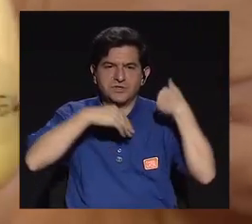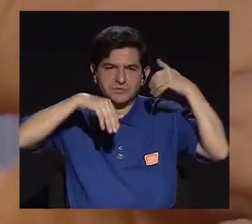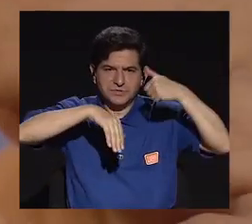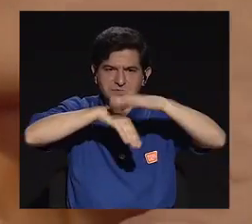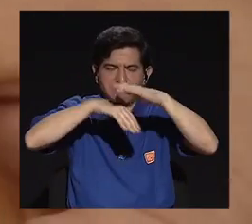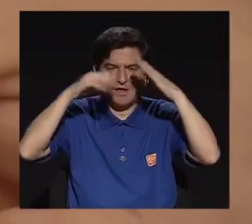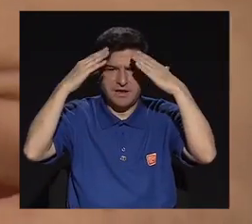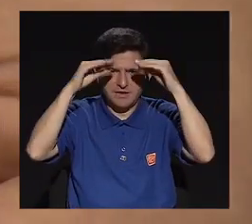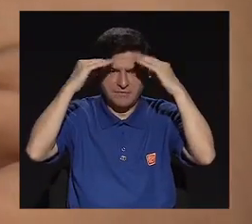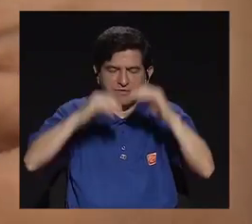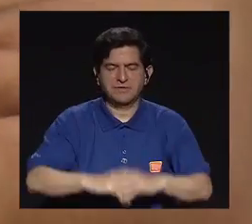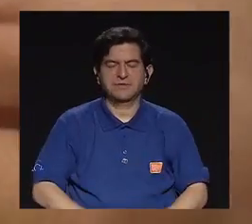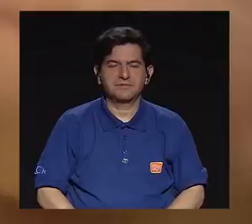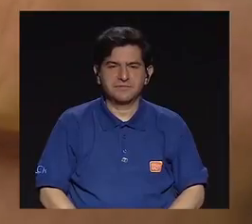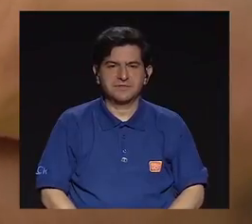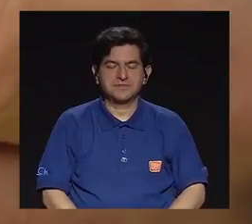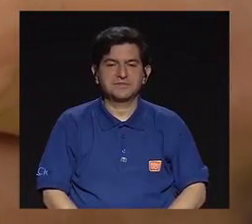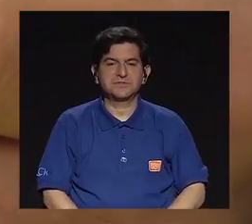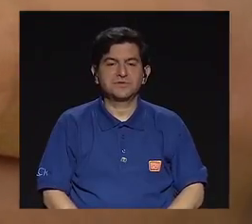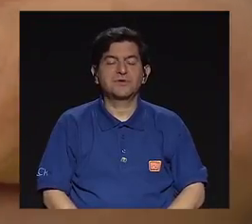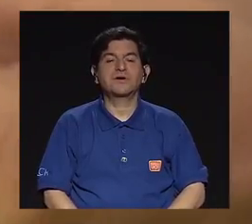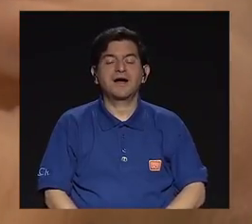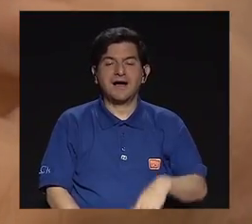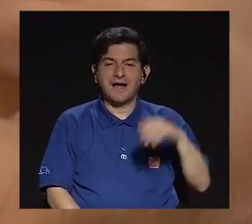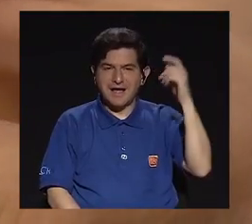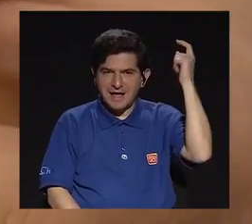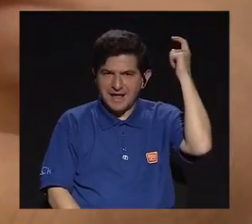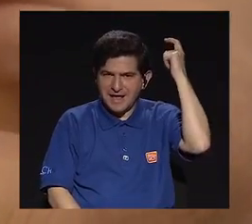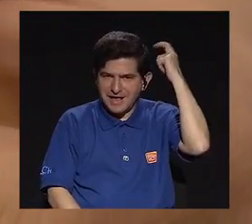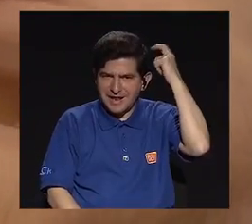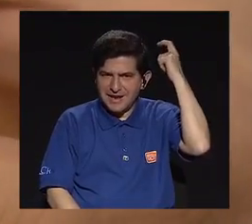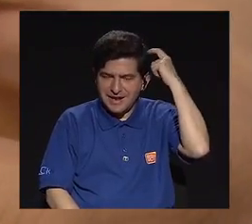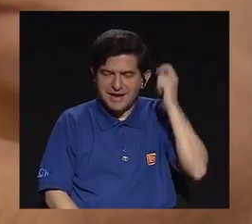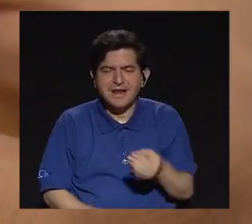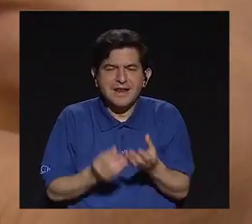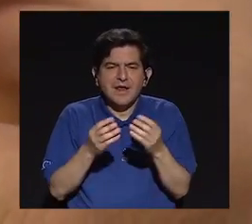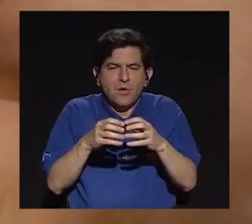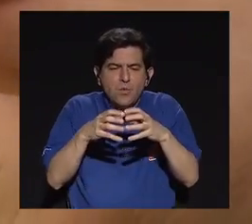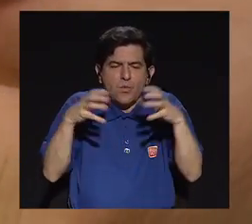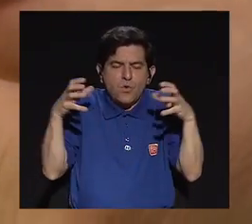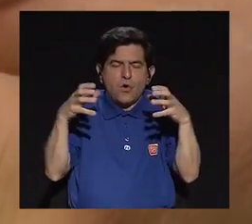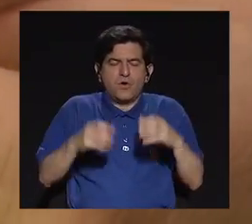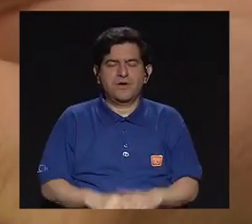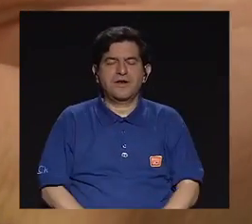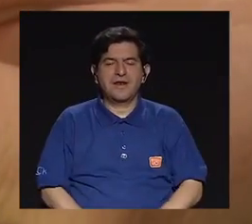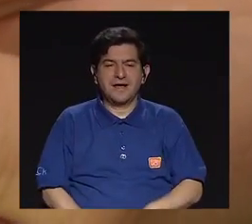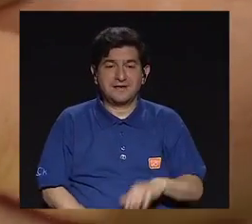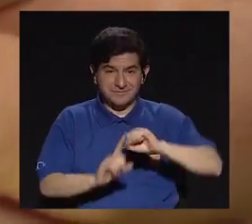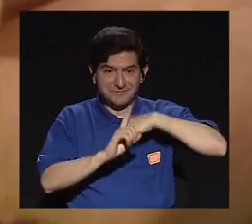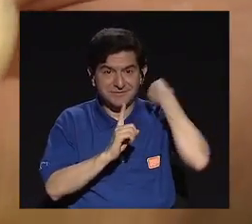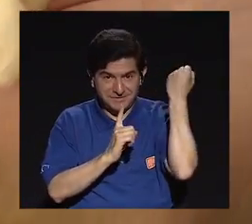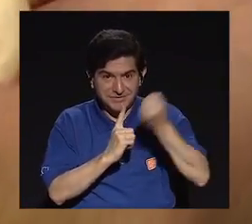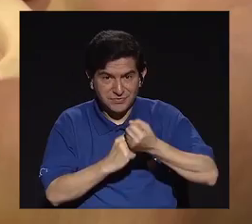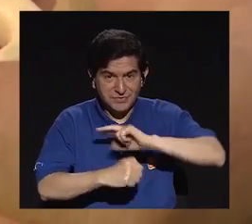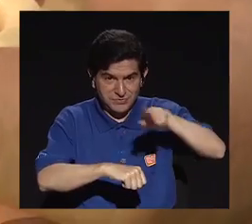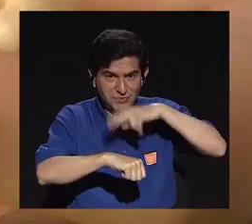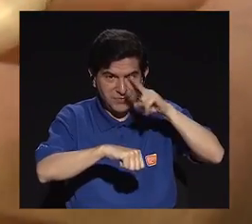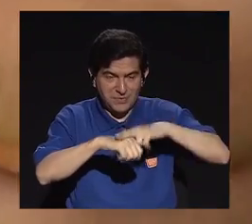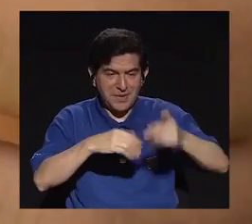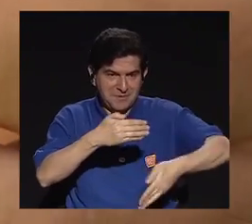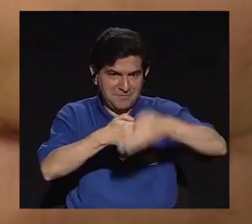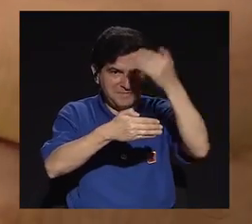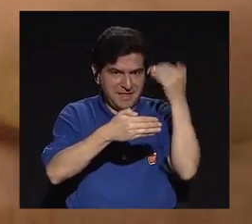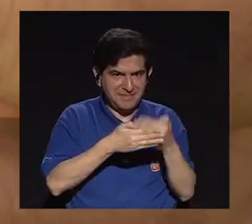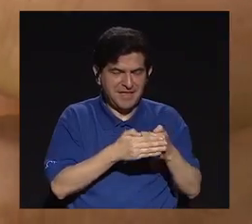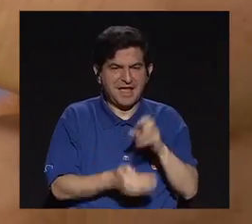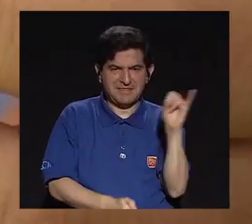la información del vestíbulo. La neuronitis vestibular es la inflamación de ese nervio. Cuando ese nervio se inflama, generalmente antecedido